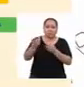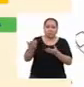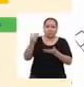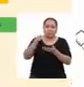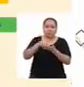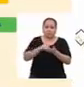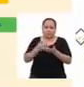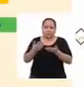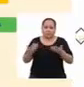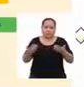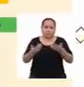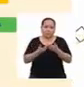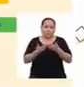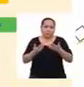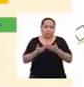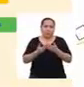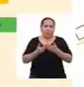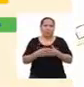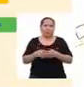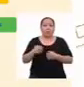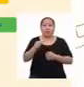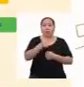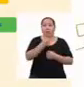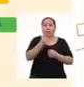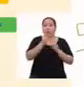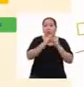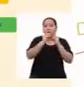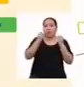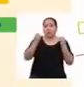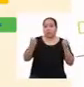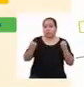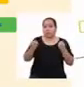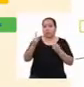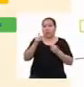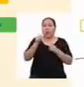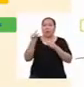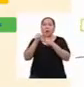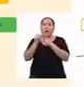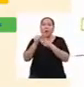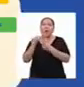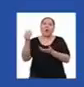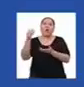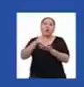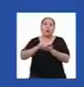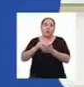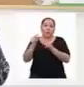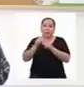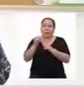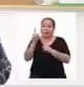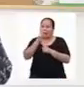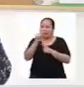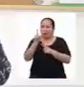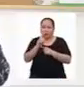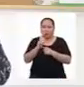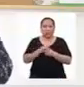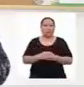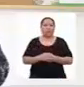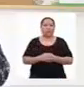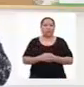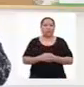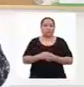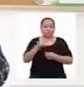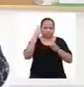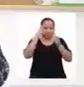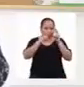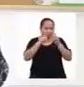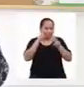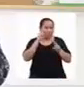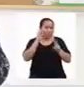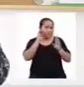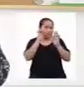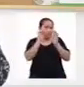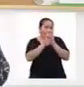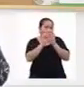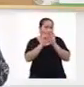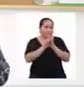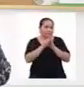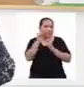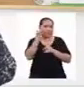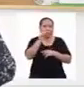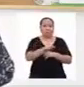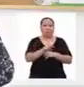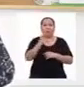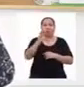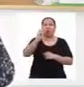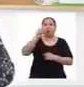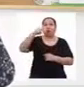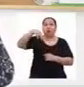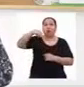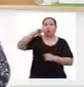reiteración en otras oraciones o en la misma oración. Identifiquemos a modo de ejemplo los